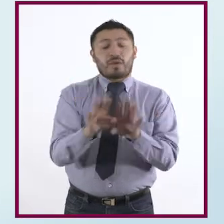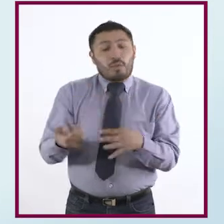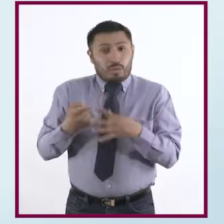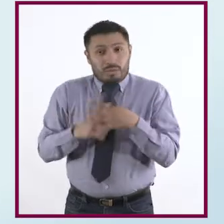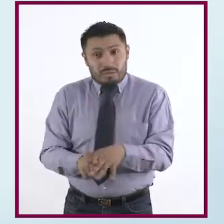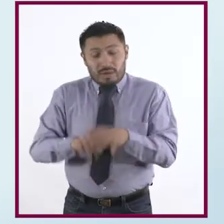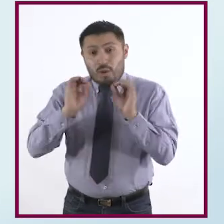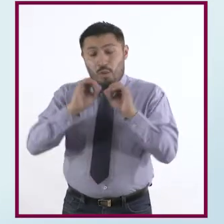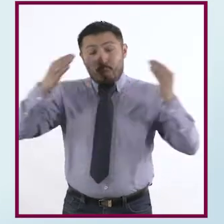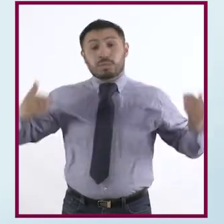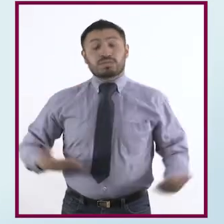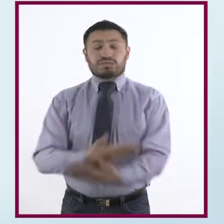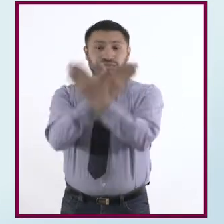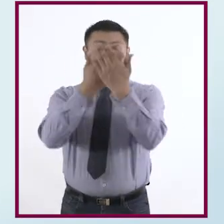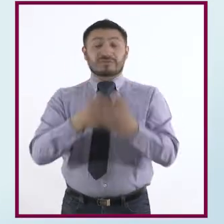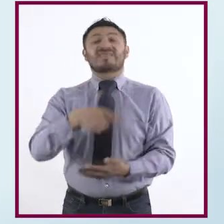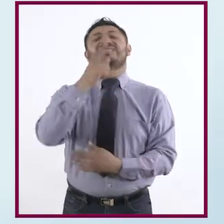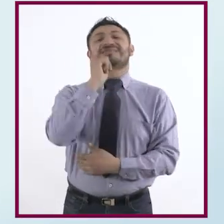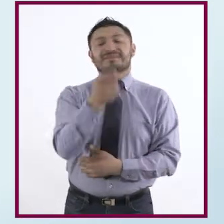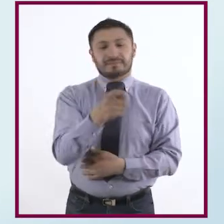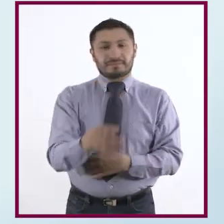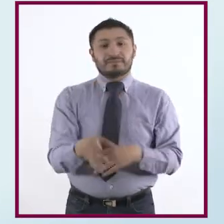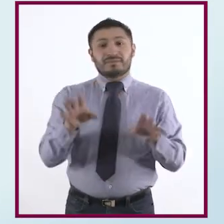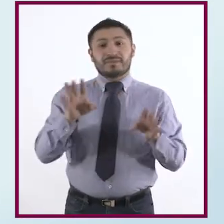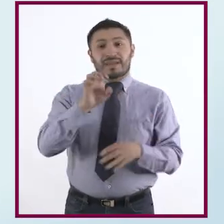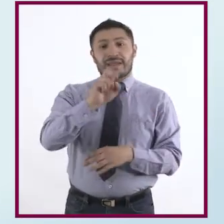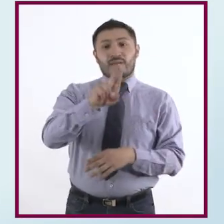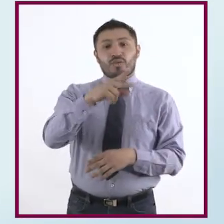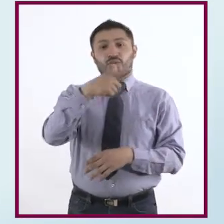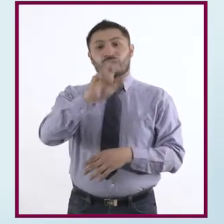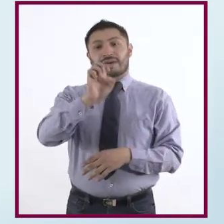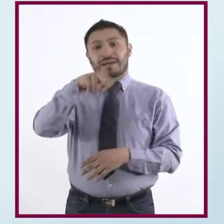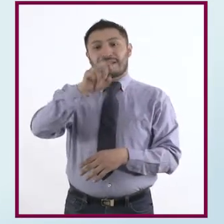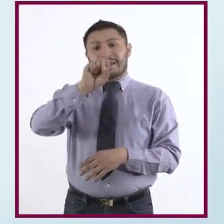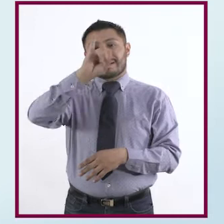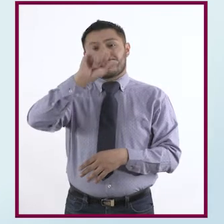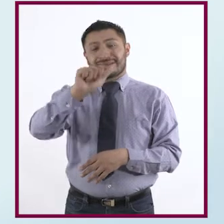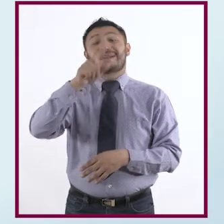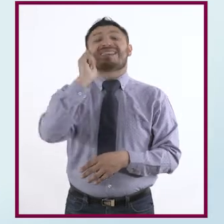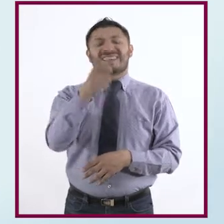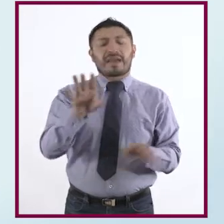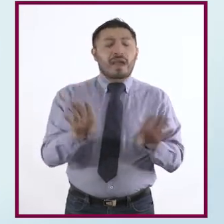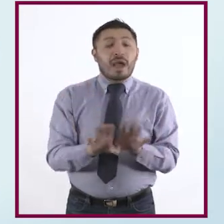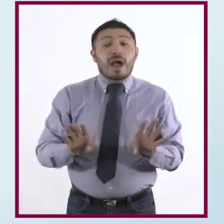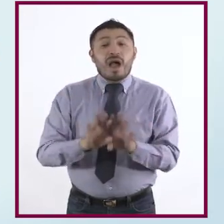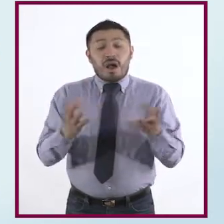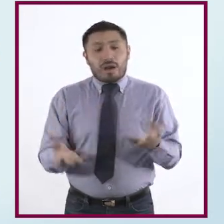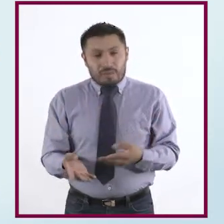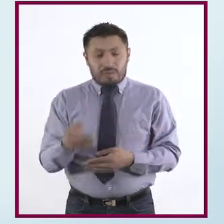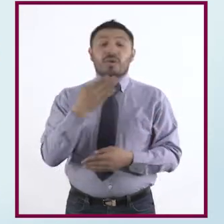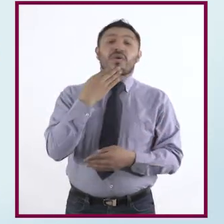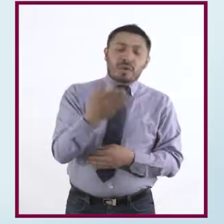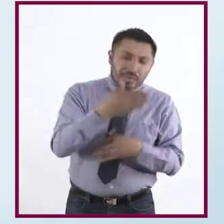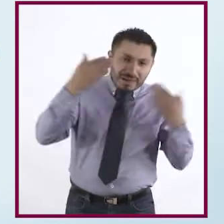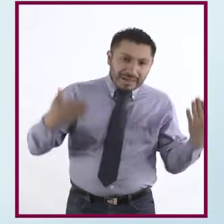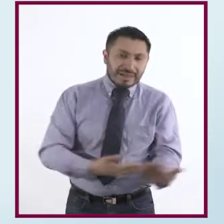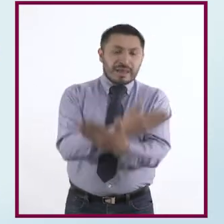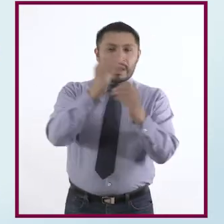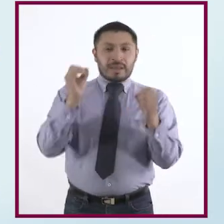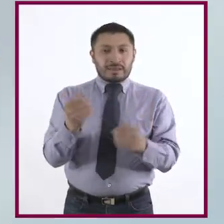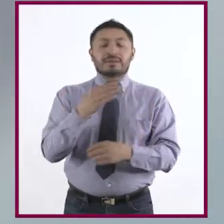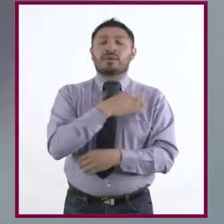o nacimiento. Es decir, eugenesia en su sentido etimológico se refiere al bien nacido o la